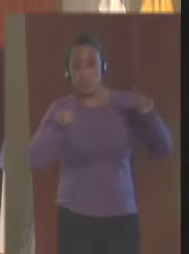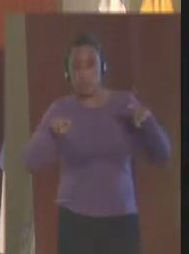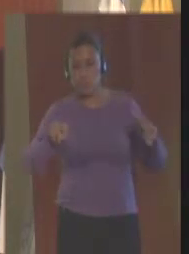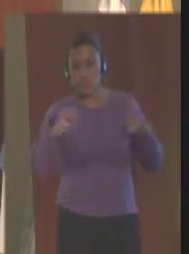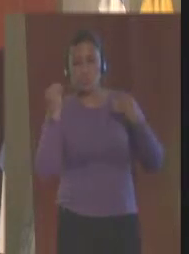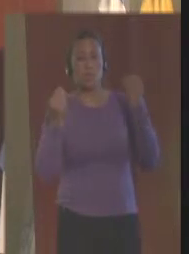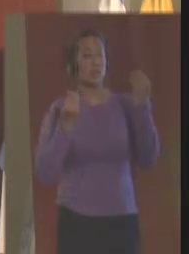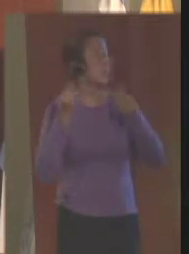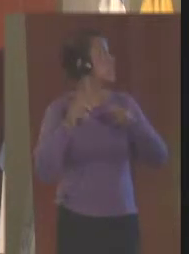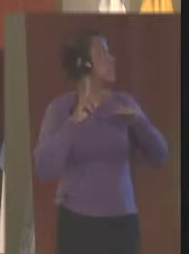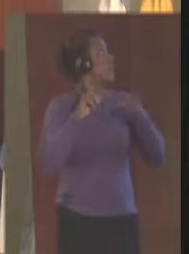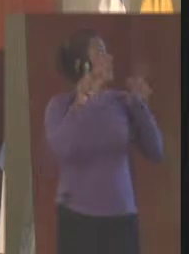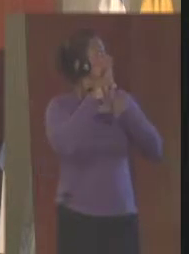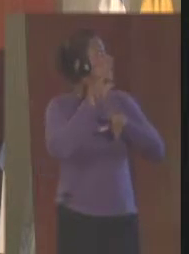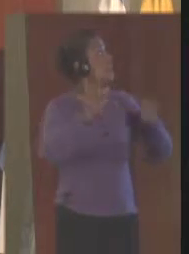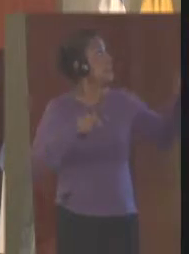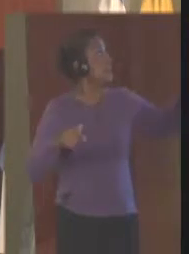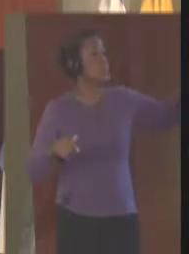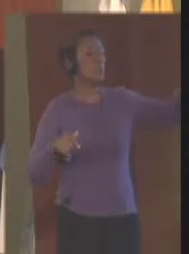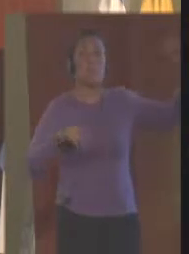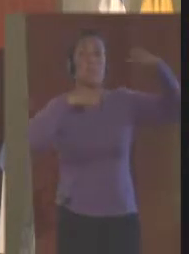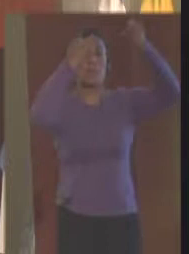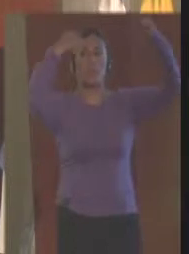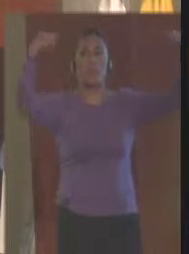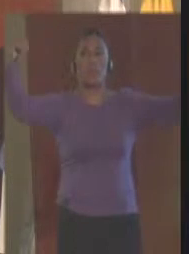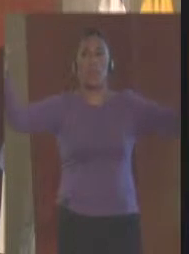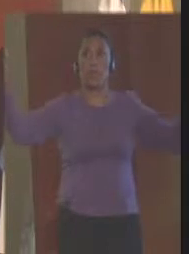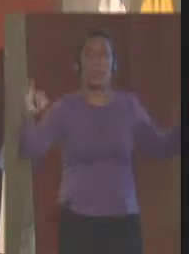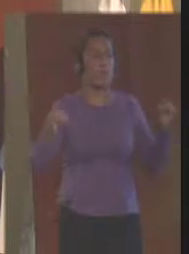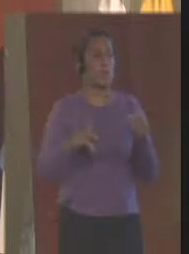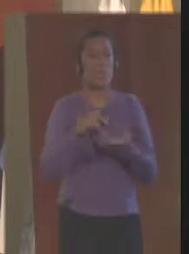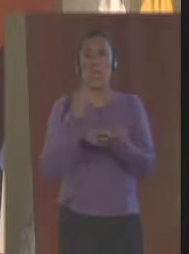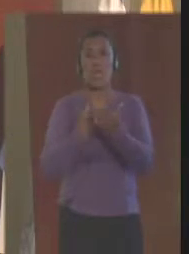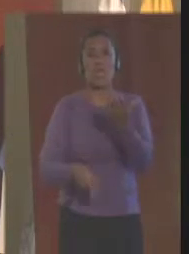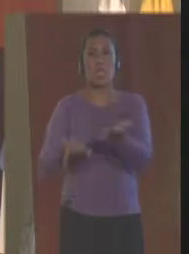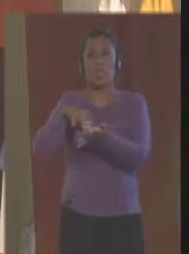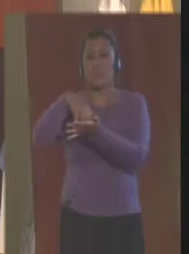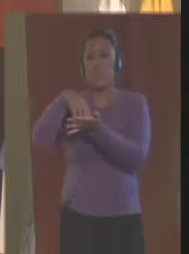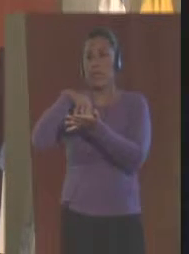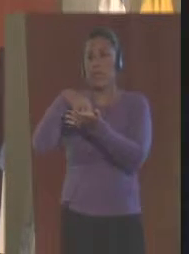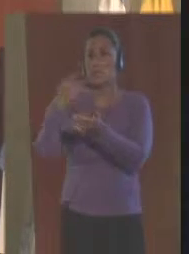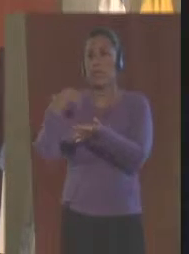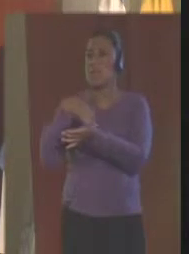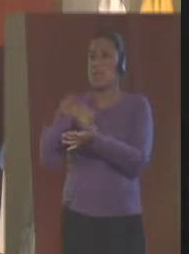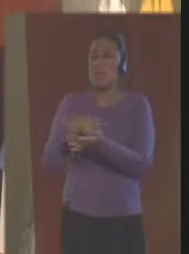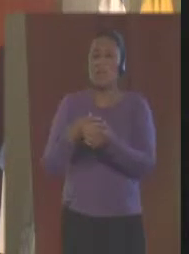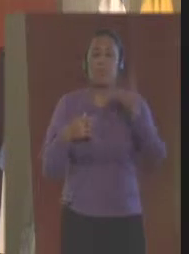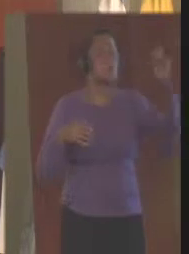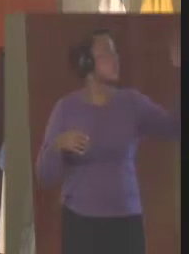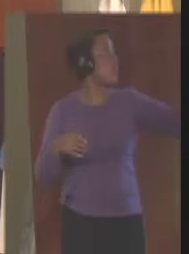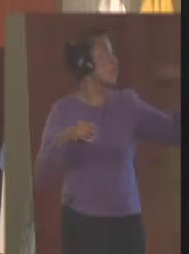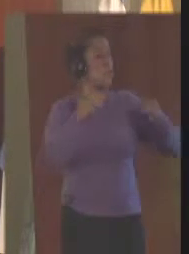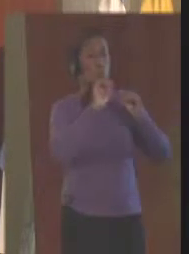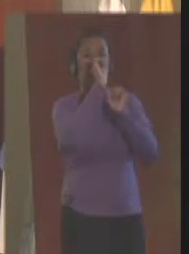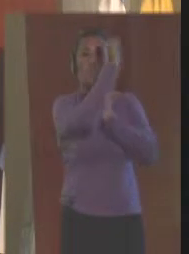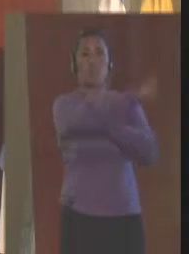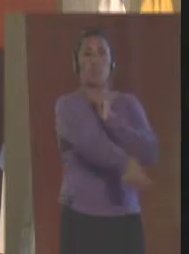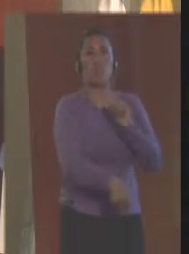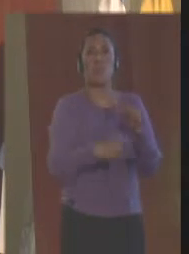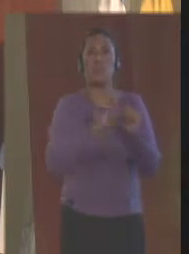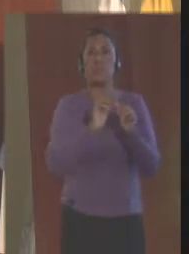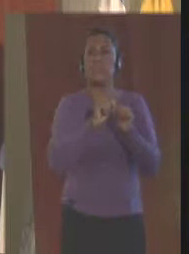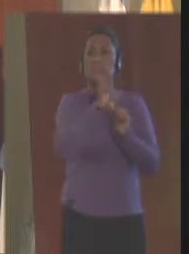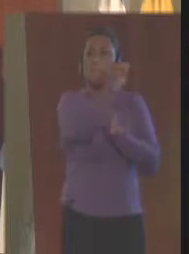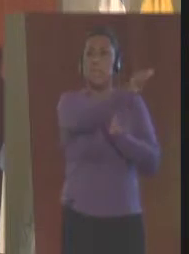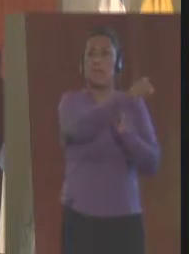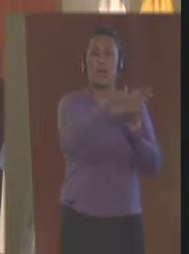tipo de zonificaciones, es decir, de susceptibilidad. Esta es una zona en una parroquia también rural que se llama Nulti, un sector de Chavibamba, es una zona